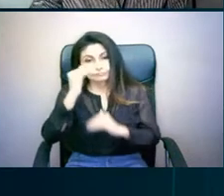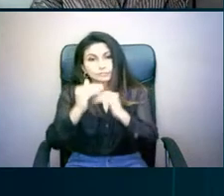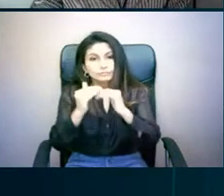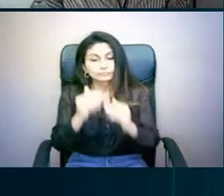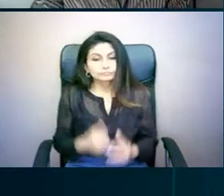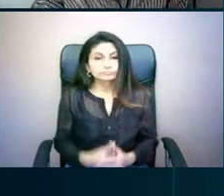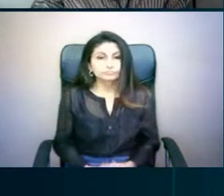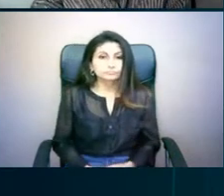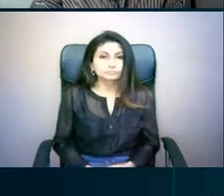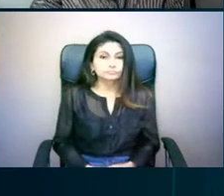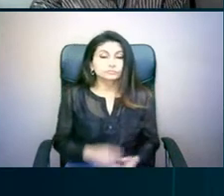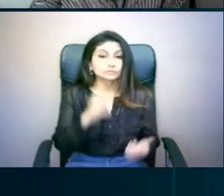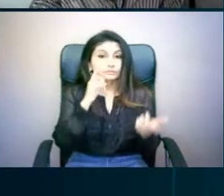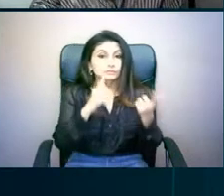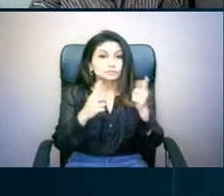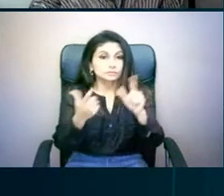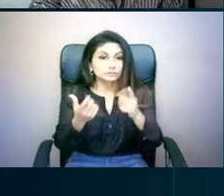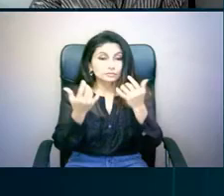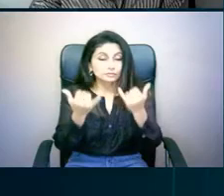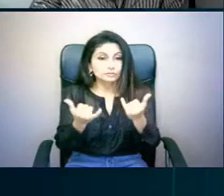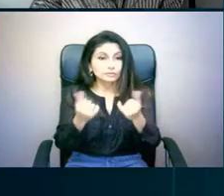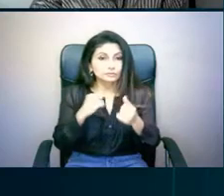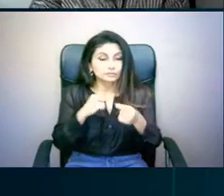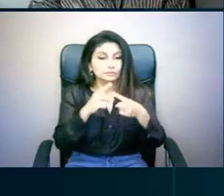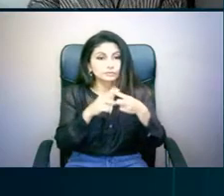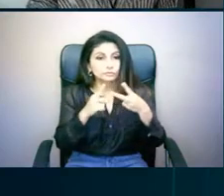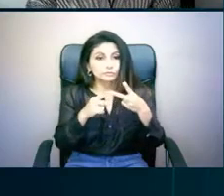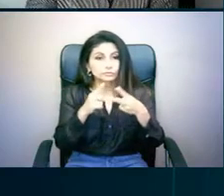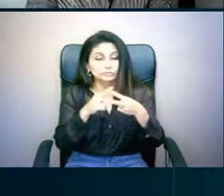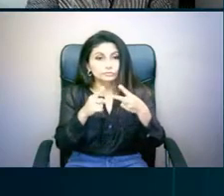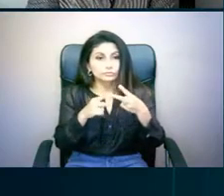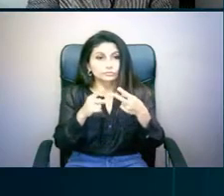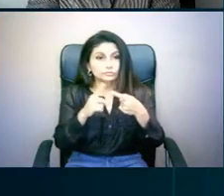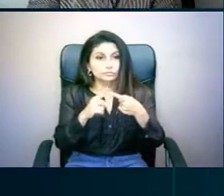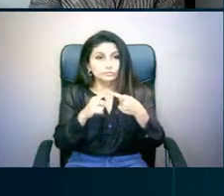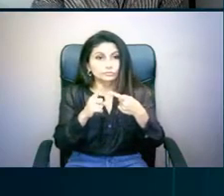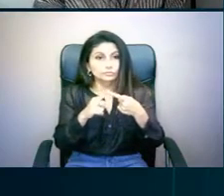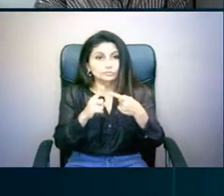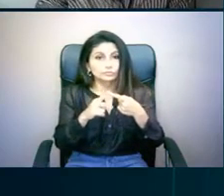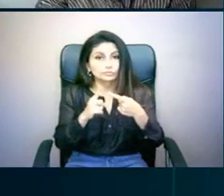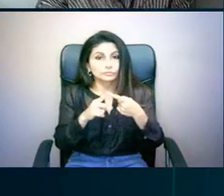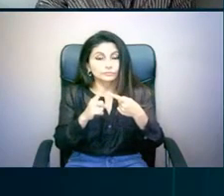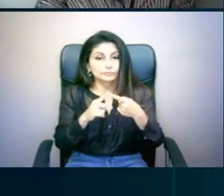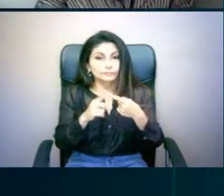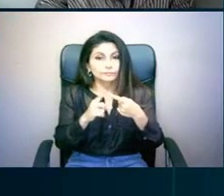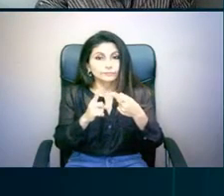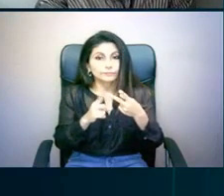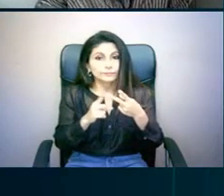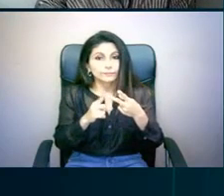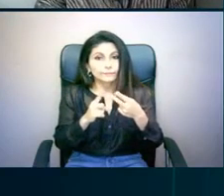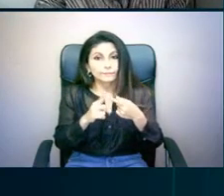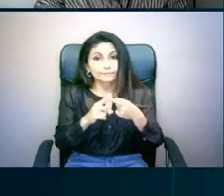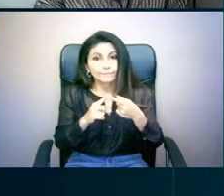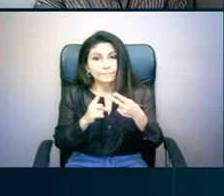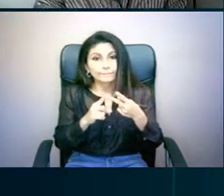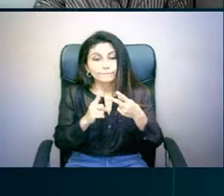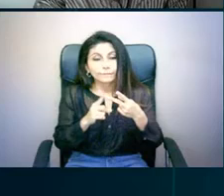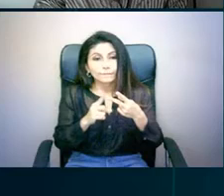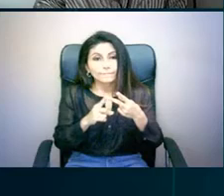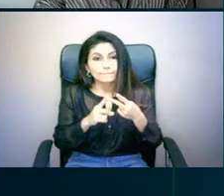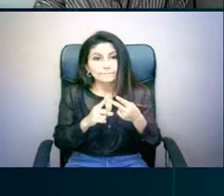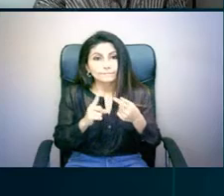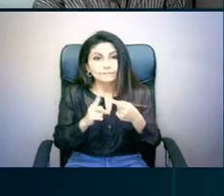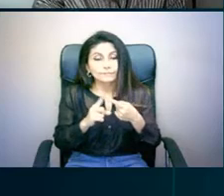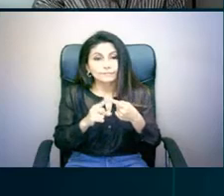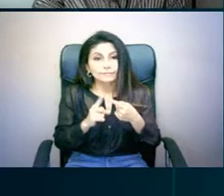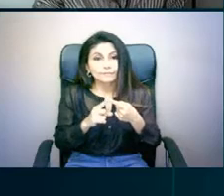Listo. Ahora tenemos estos dos procesos que son de desorción. Listo. Digamos que el